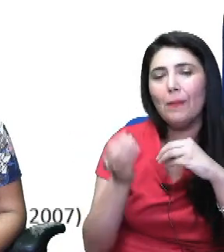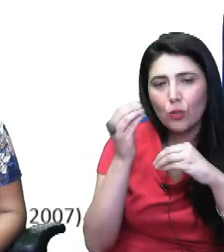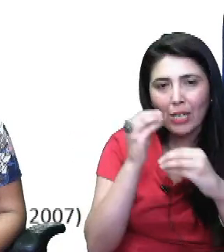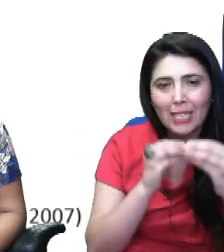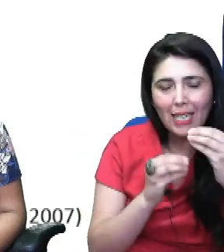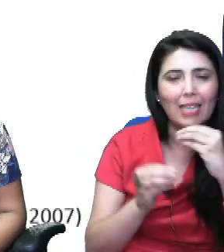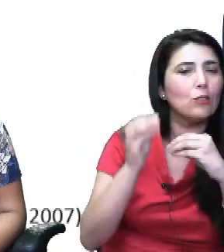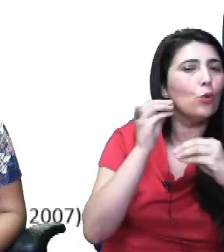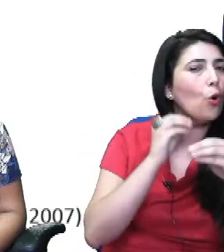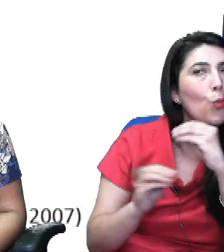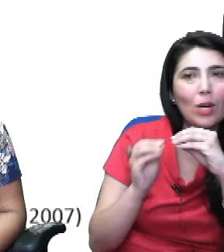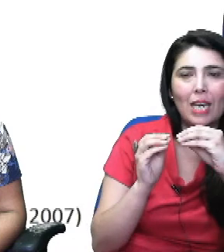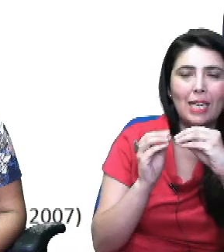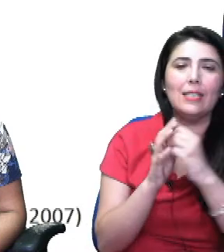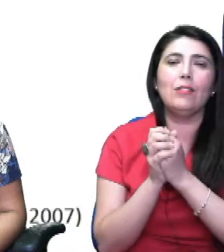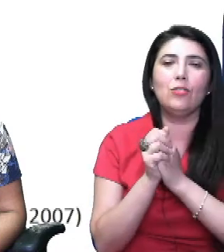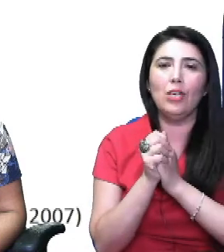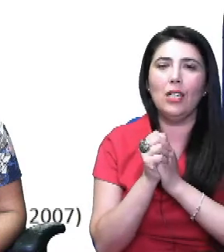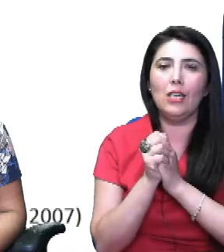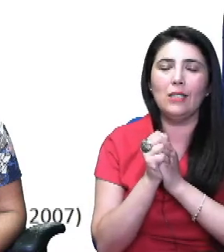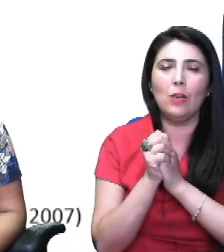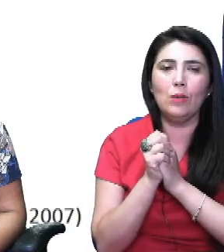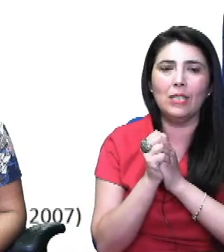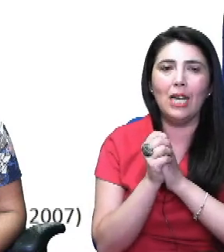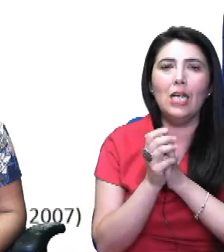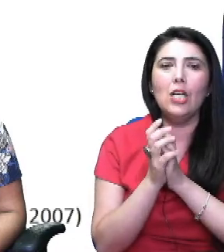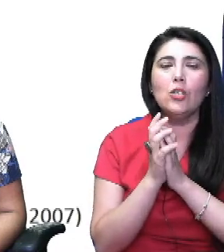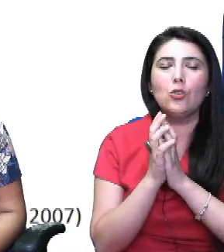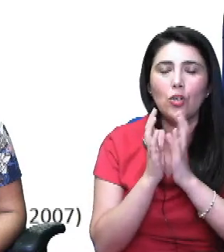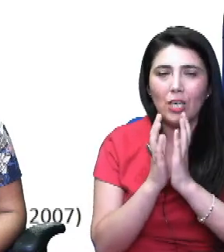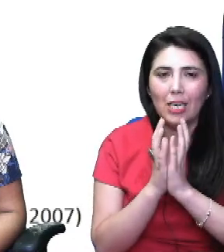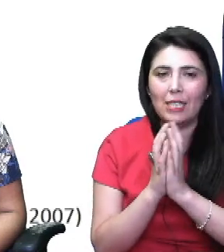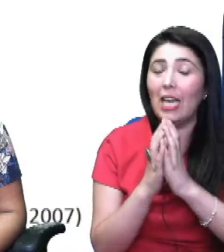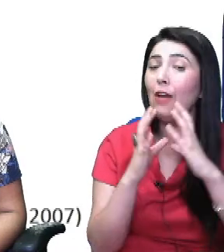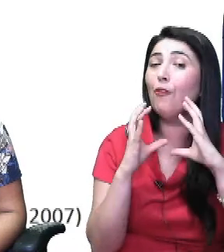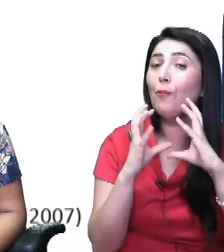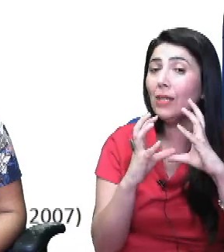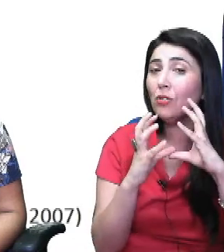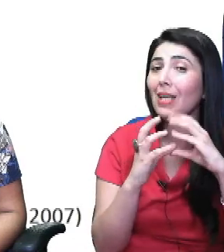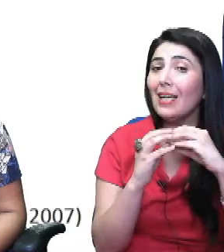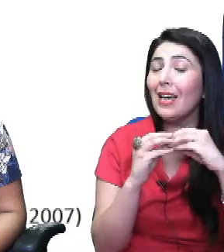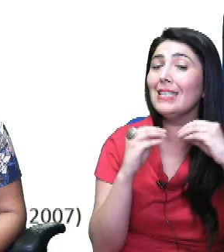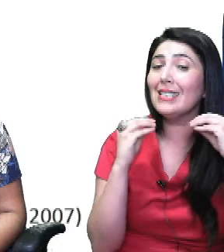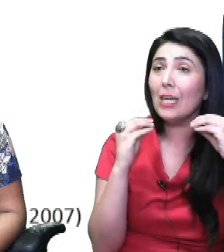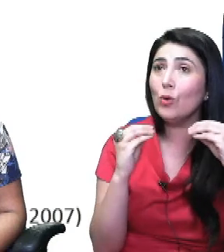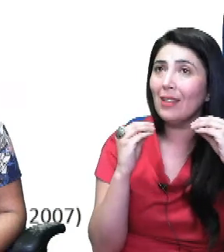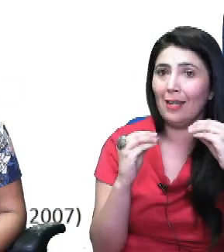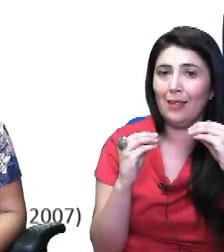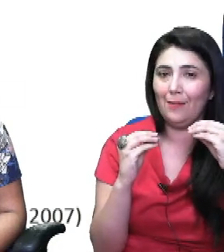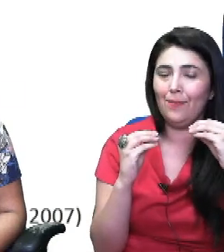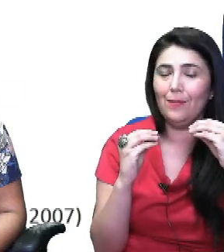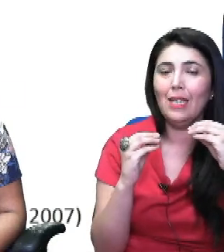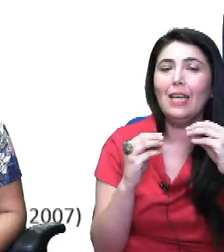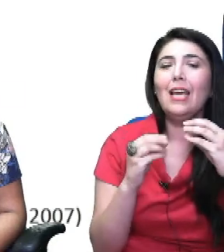Los elementos que él detecta que son comunes en las intervenciones de salud mental son los siguientes: el fomento de la